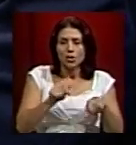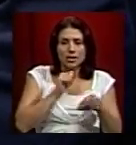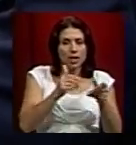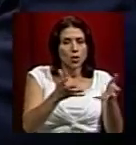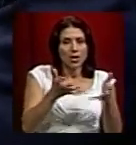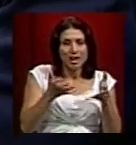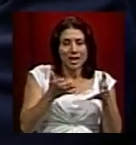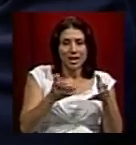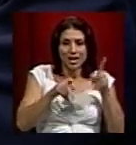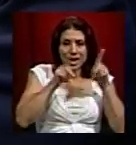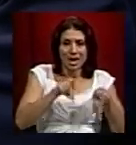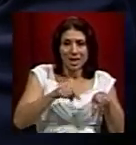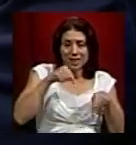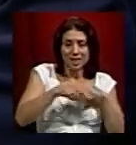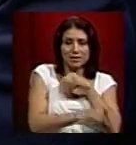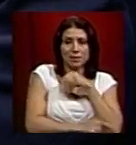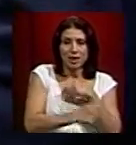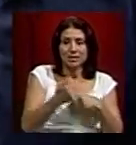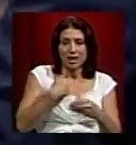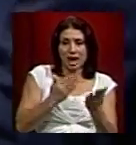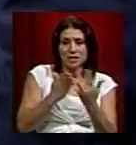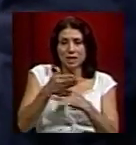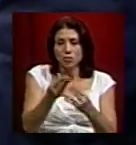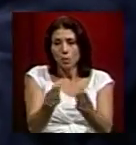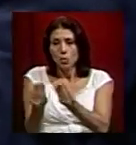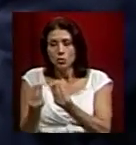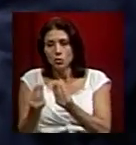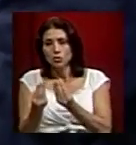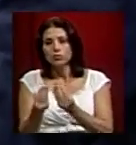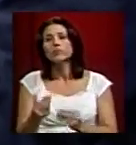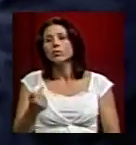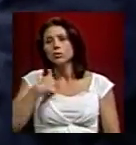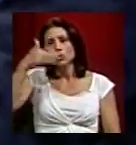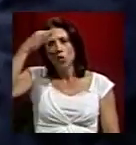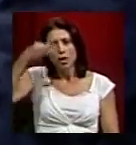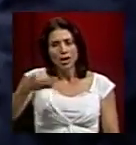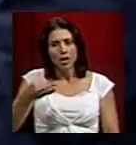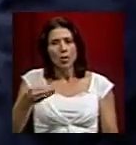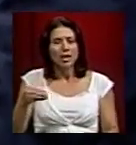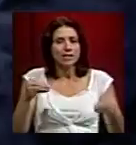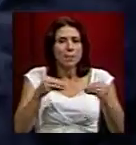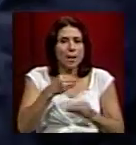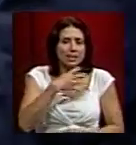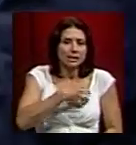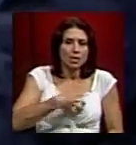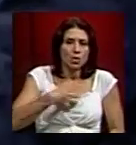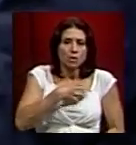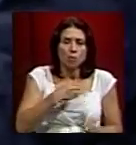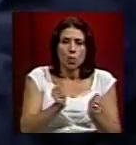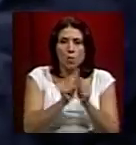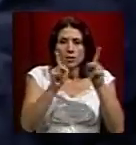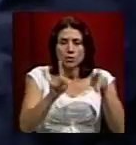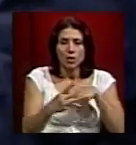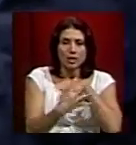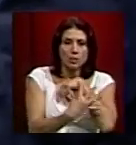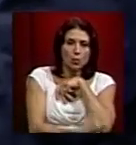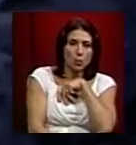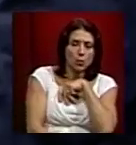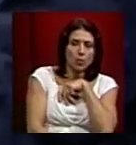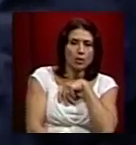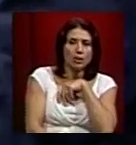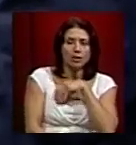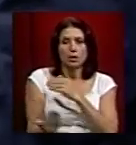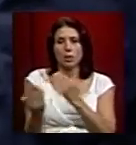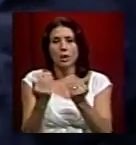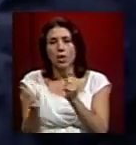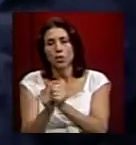país tengan acceso a los... A mí me parece que es egoísta muchísimo más con los pobres o con la gente menos pudiente que con los